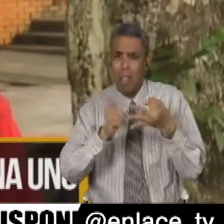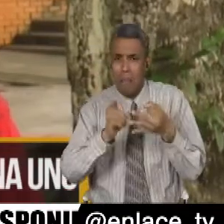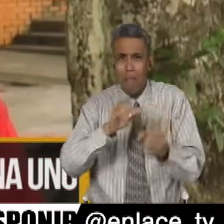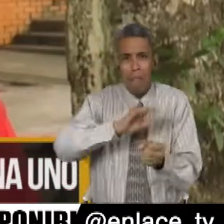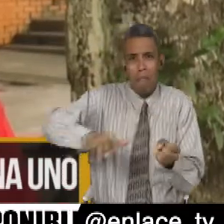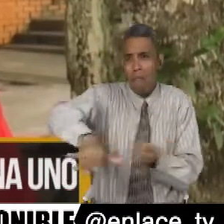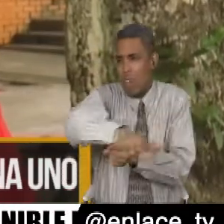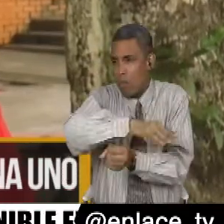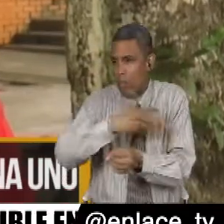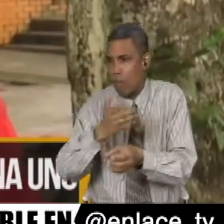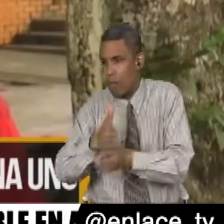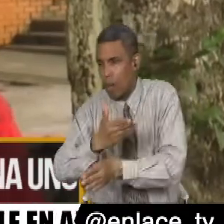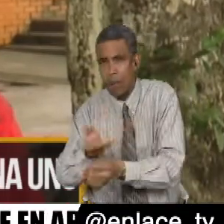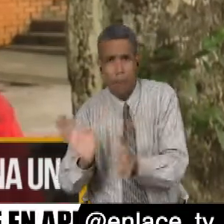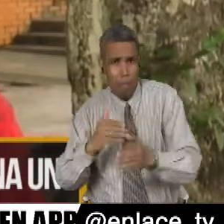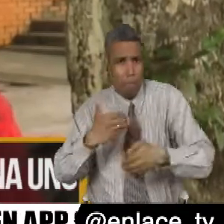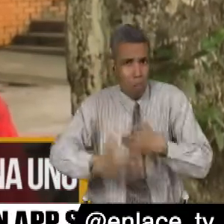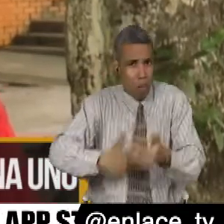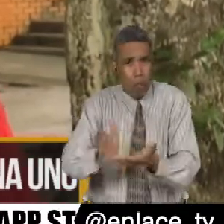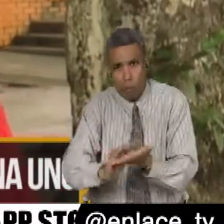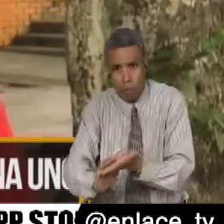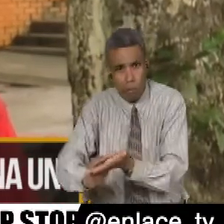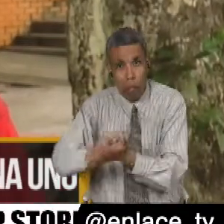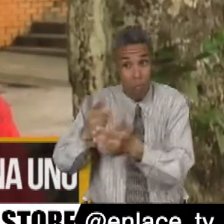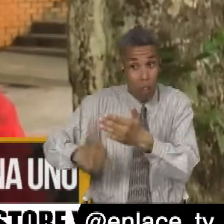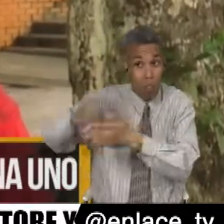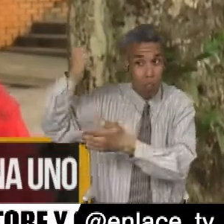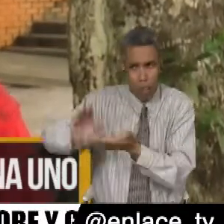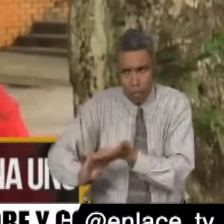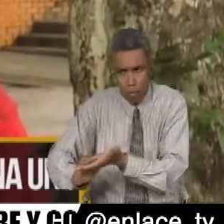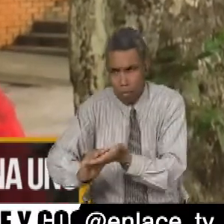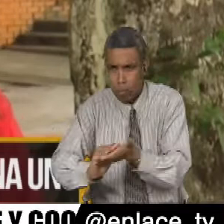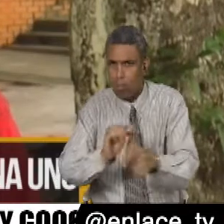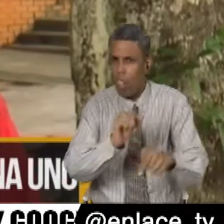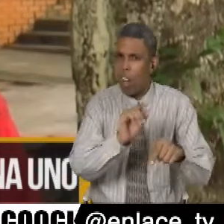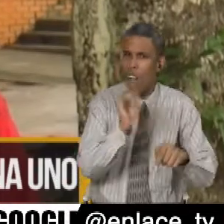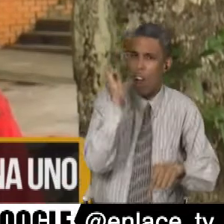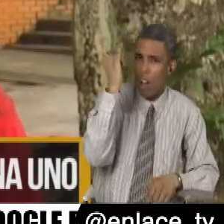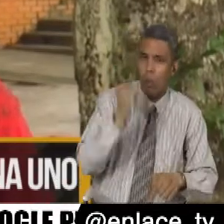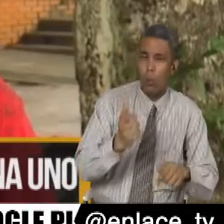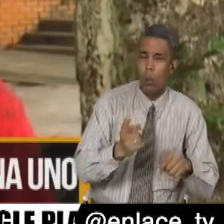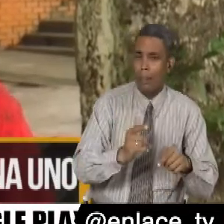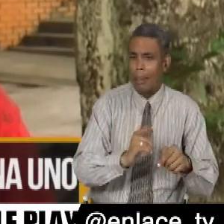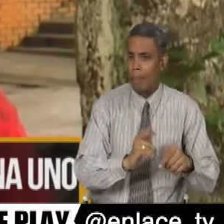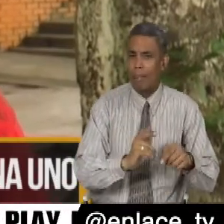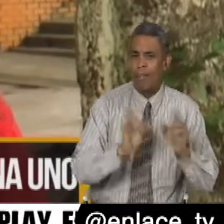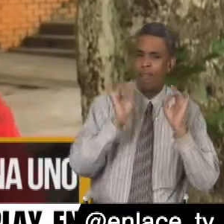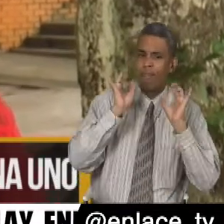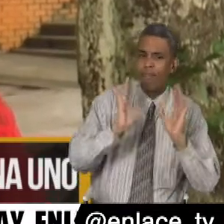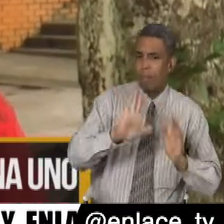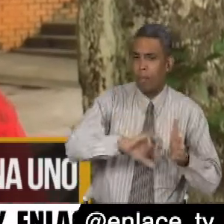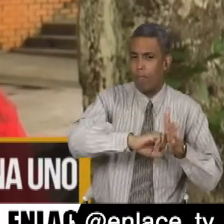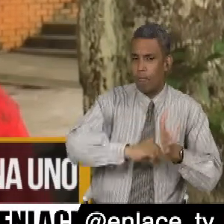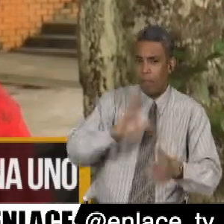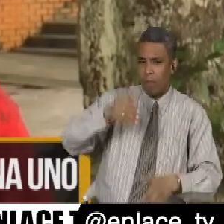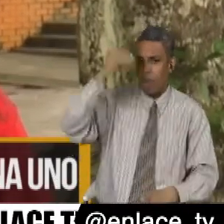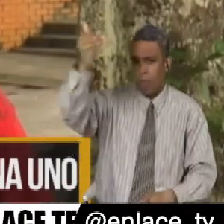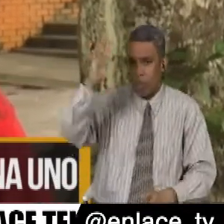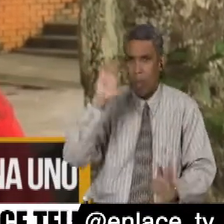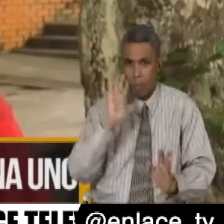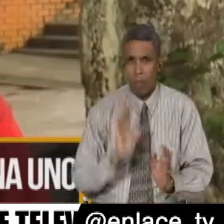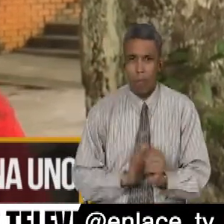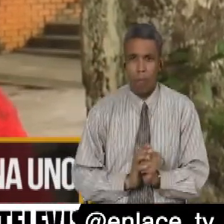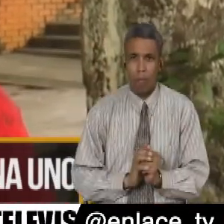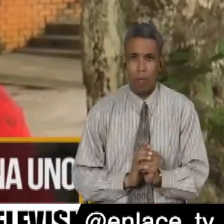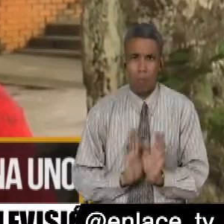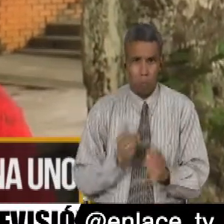solucionando lo vamos a solucionar de inmediato yo voy a estar haciendo el recorrido con una cuadrilla entonces vamos a hacer alguna en algún tipo de